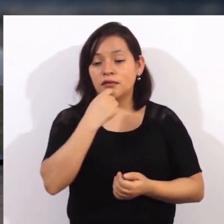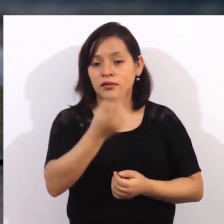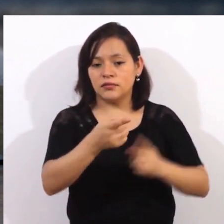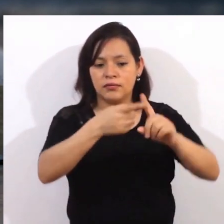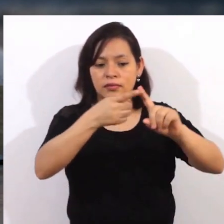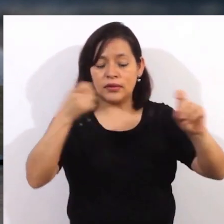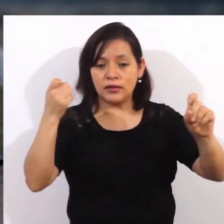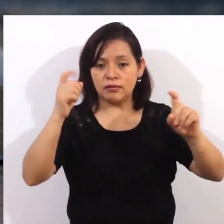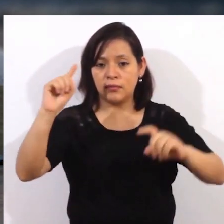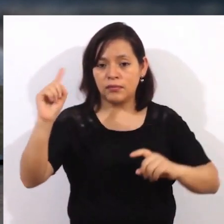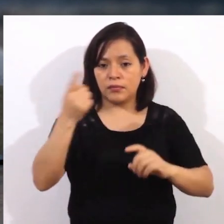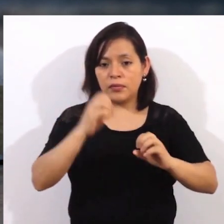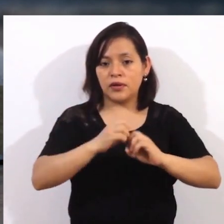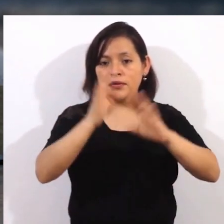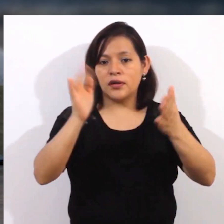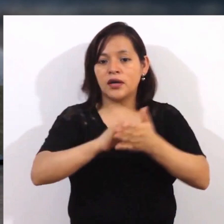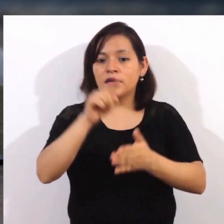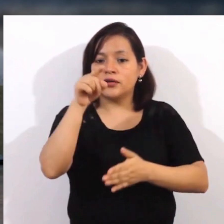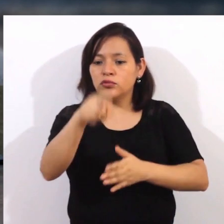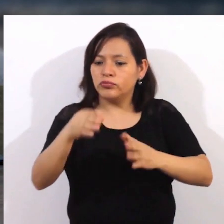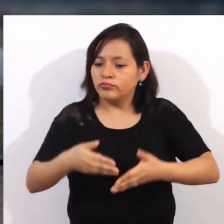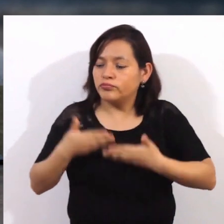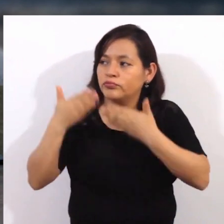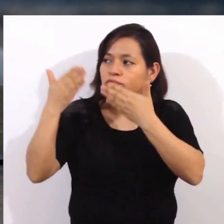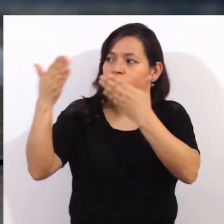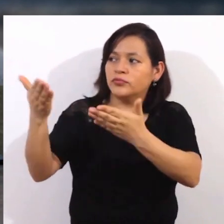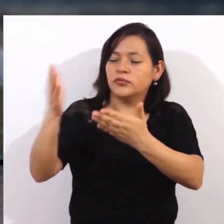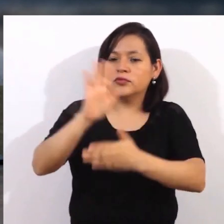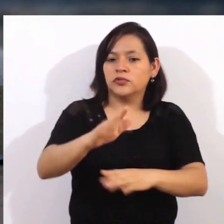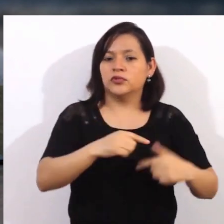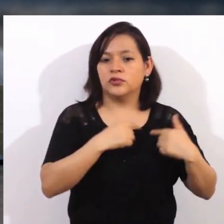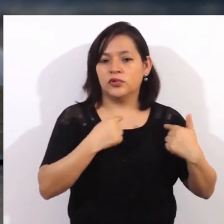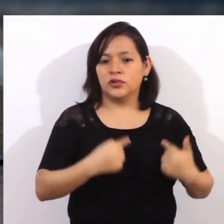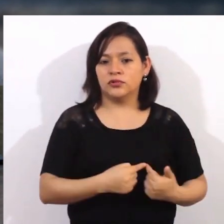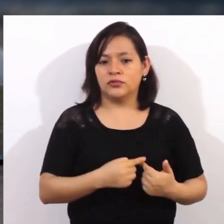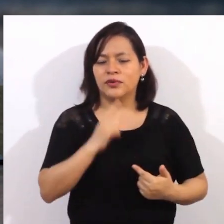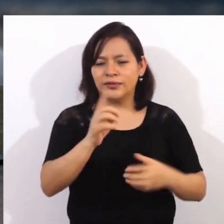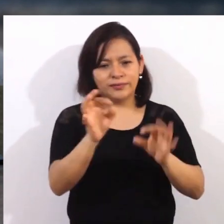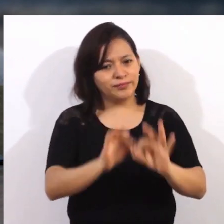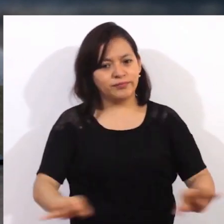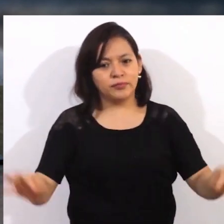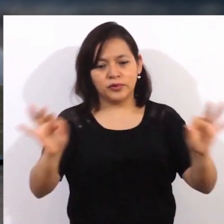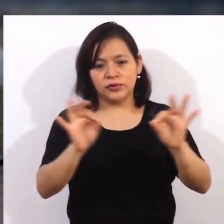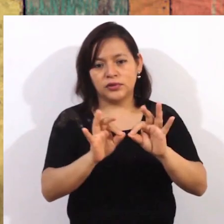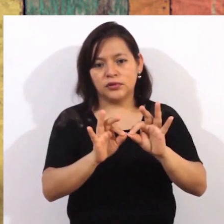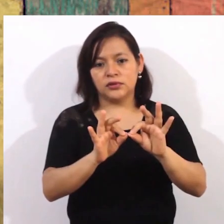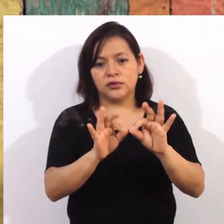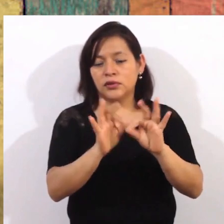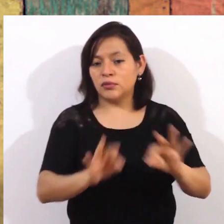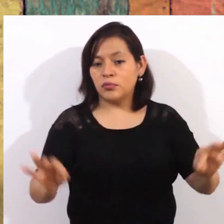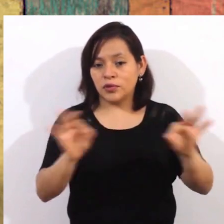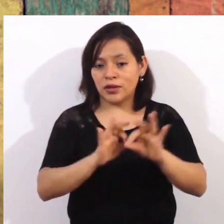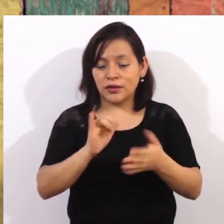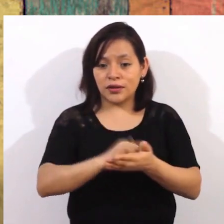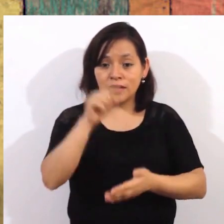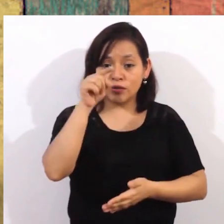Desde el primer día que dispusiste tu corazón. Es tan importante esto. Es tan importante que